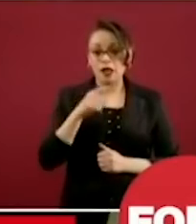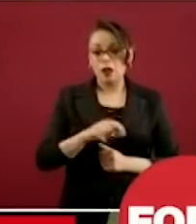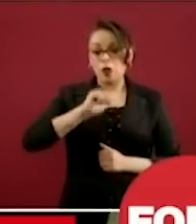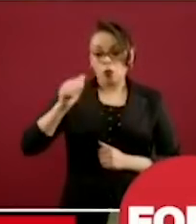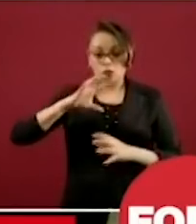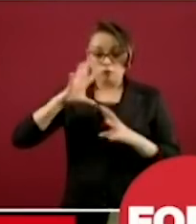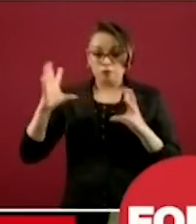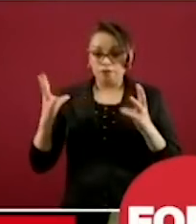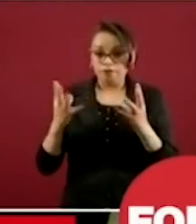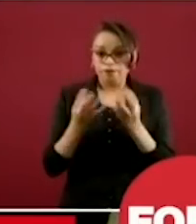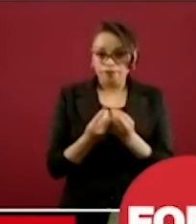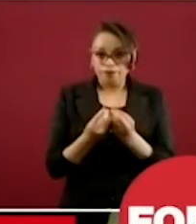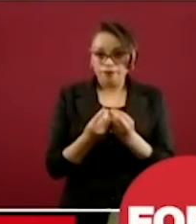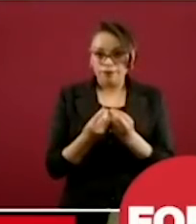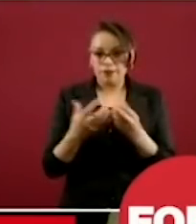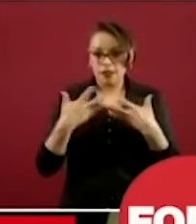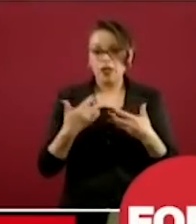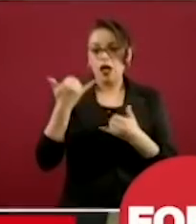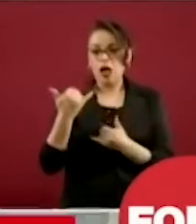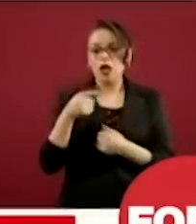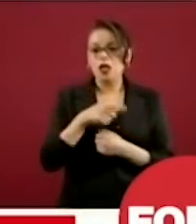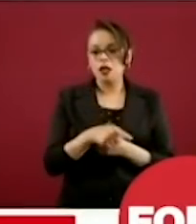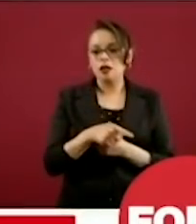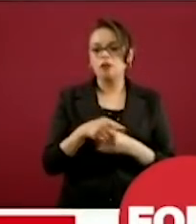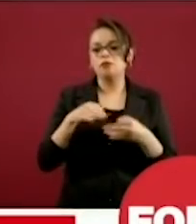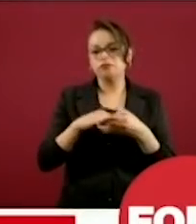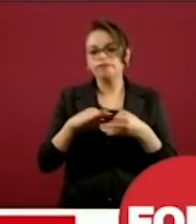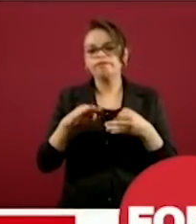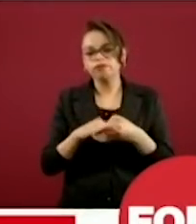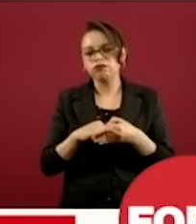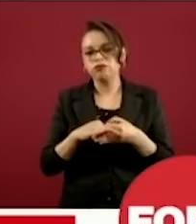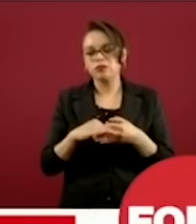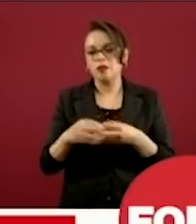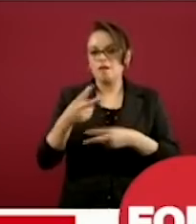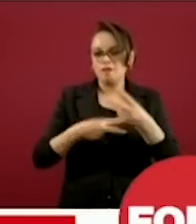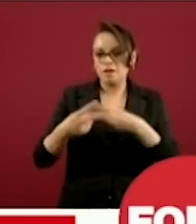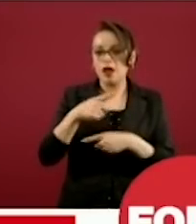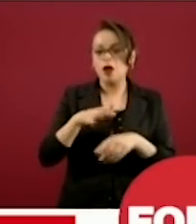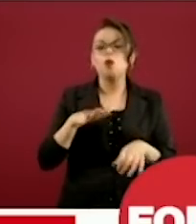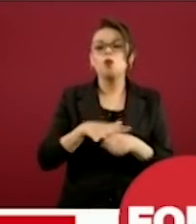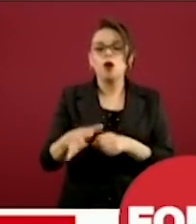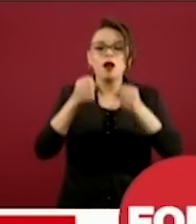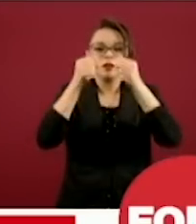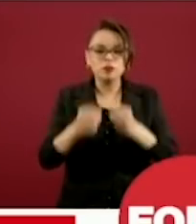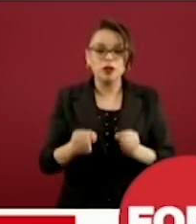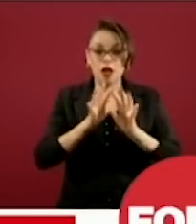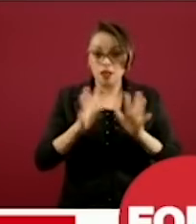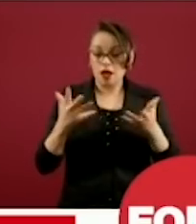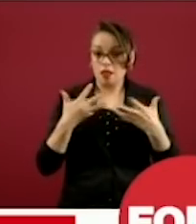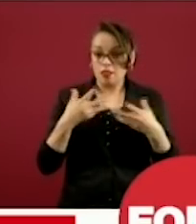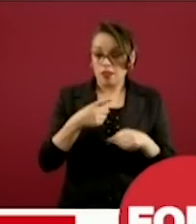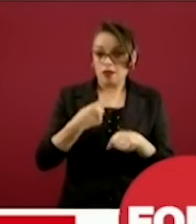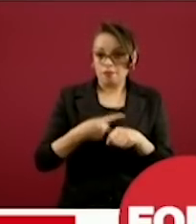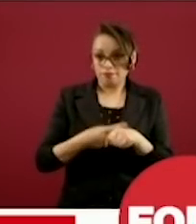también de casos incidentes, para en su momento ver cuál es la tendencia de esta confirmación de casos de la que estábamos